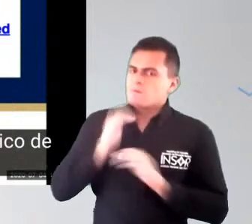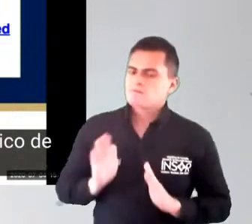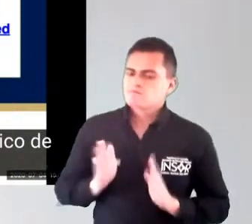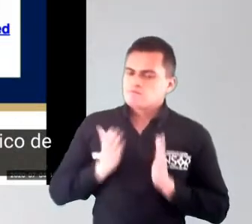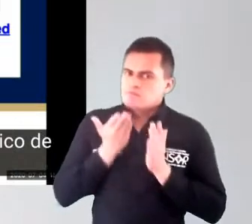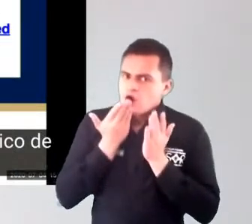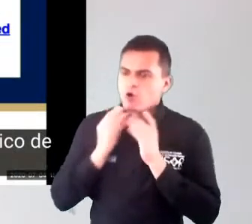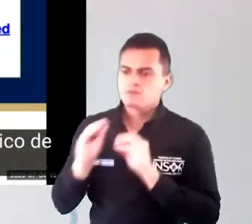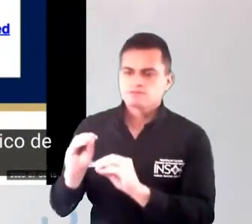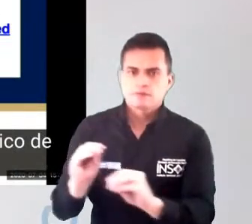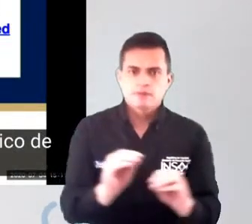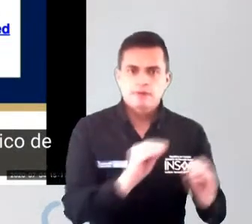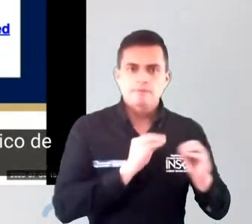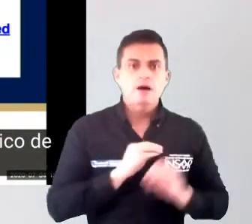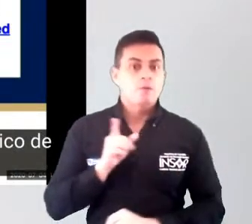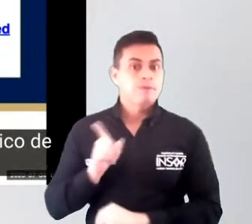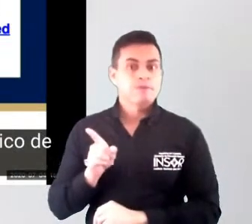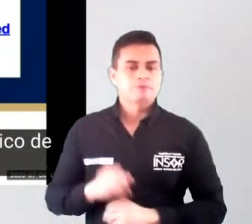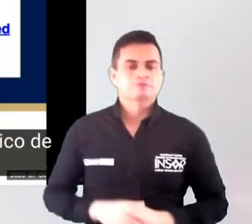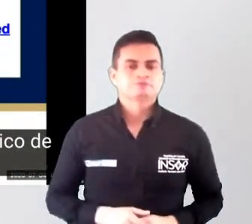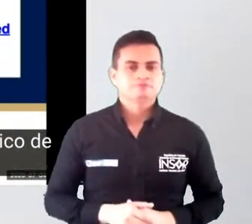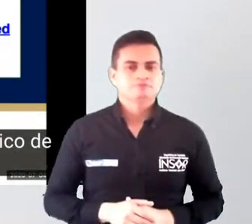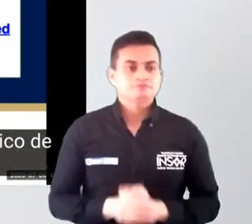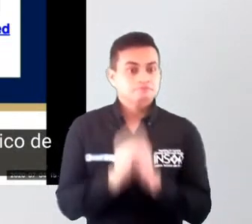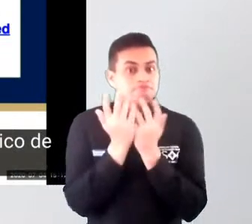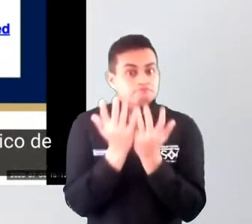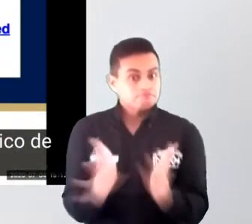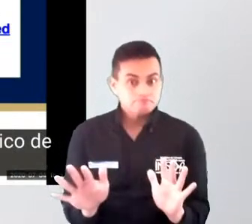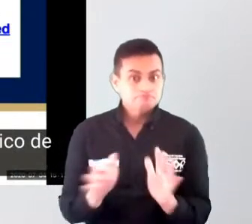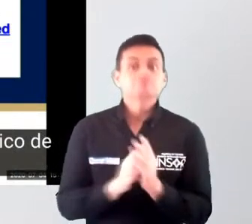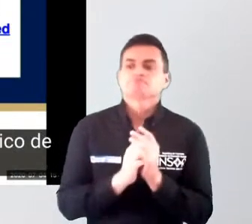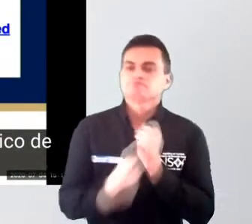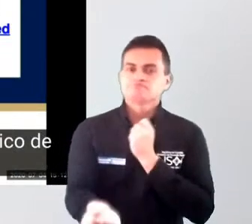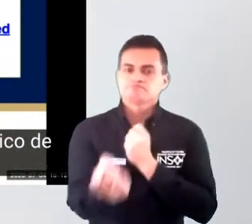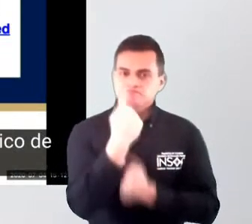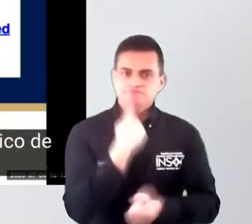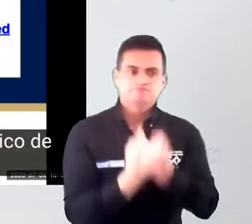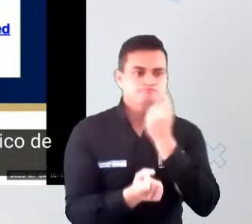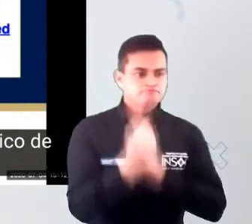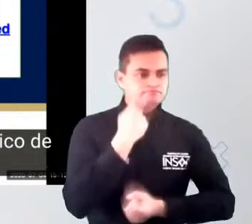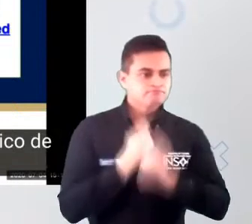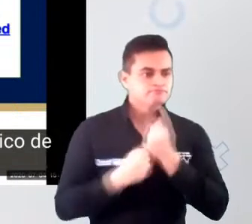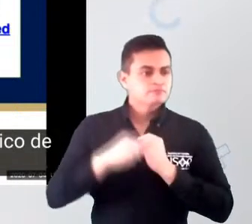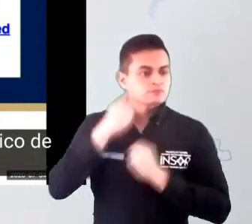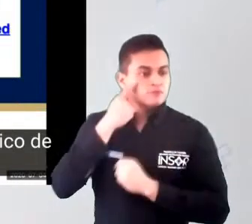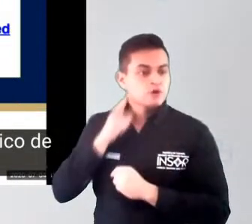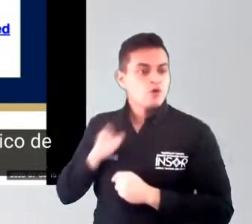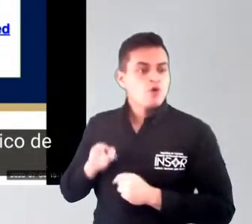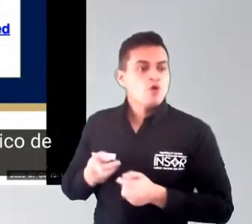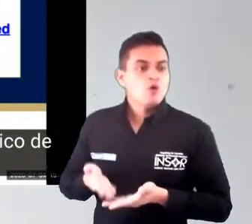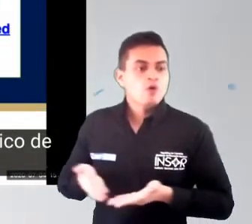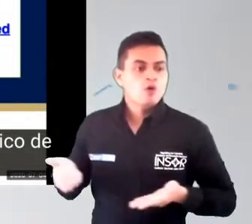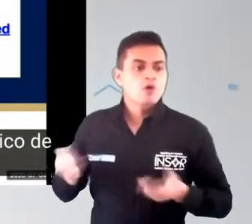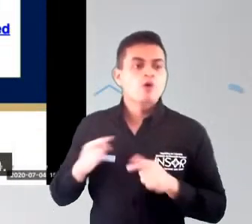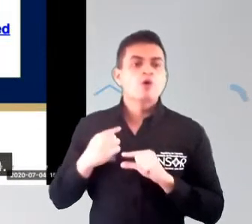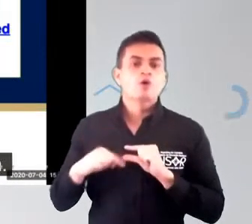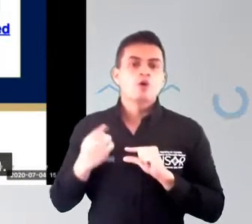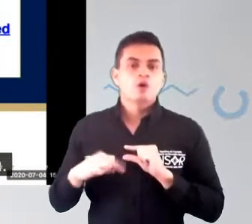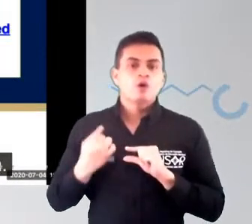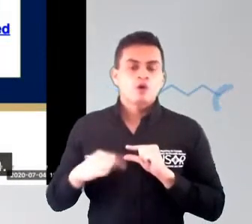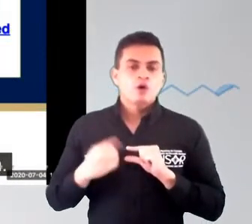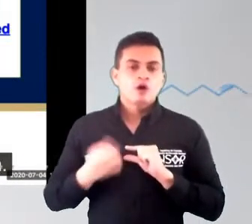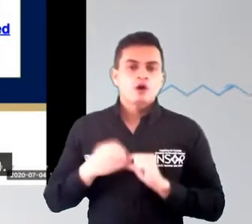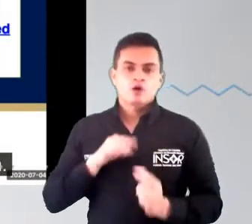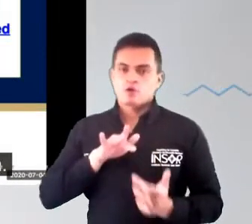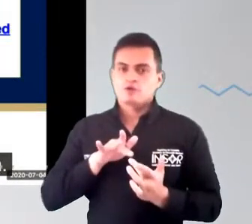dicho esto, estoy listo para preguntas. Aquí está mi correo electrónico de contacto. Aquí está el enlace